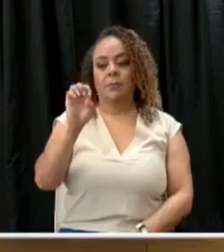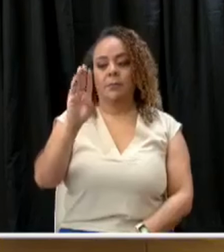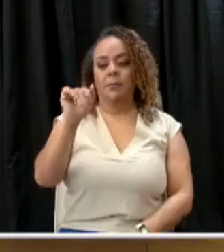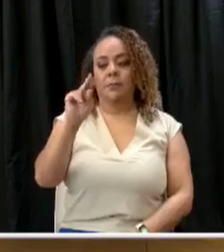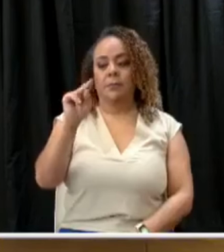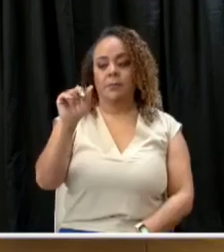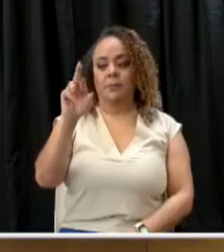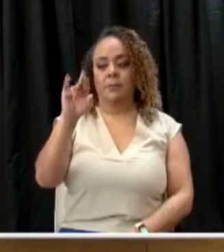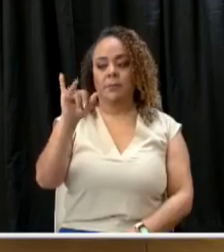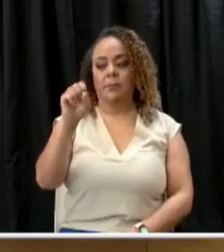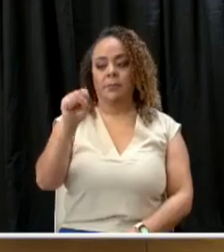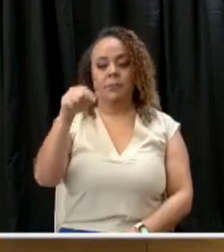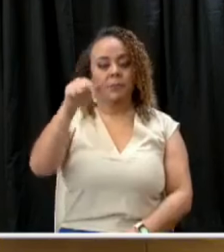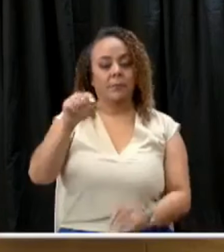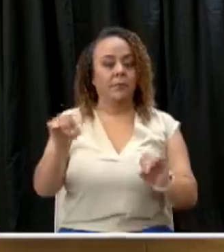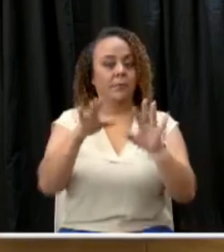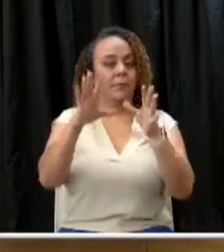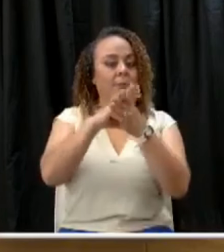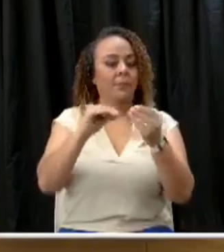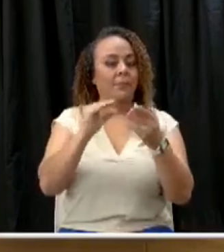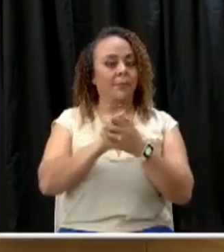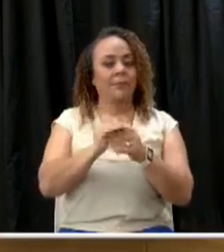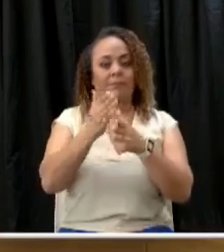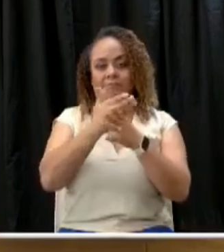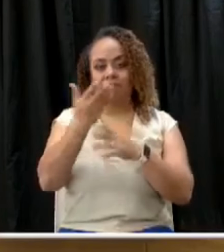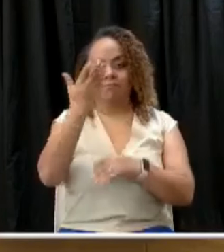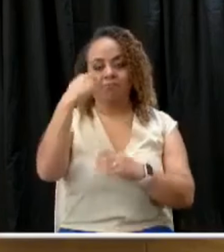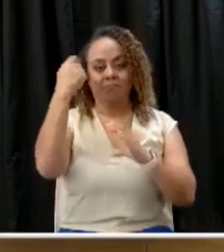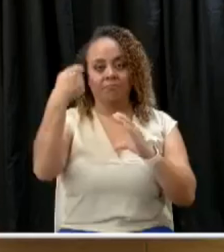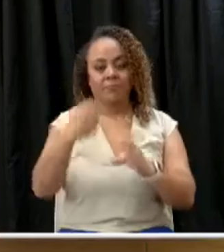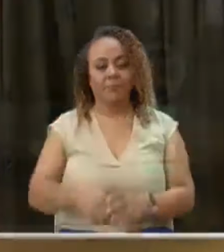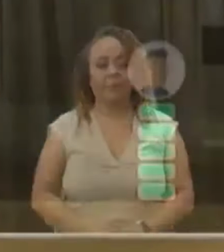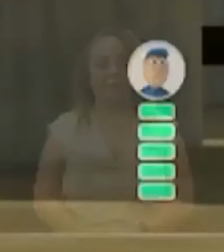esta mañana nos ha venido a comentar. Les compartimos.